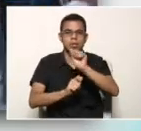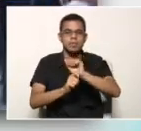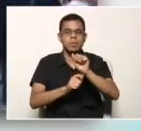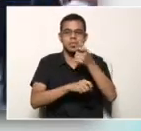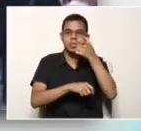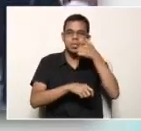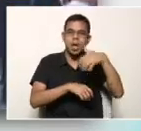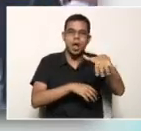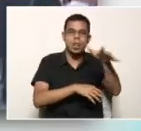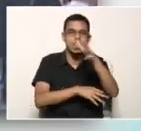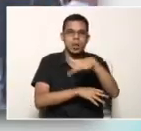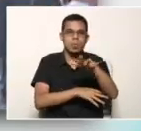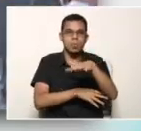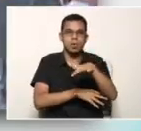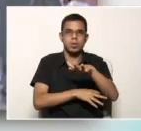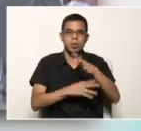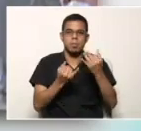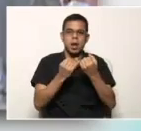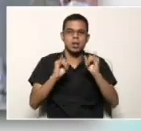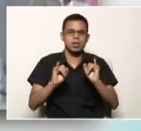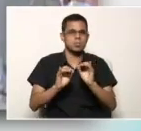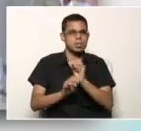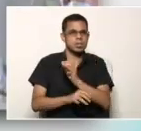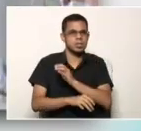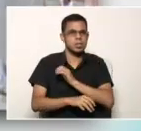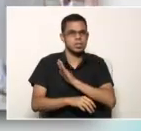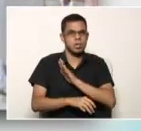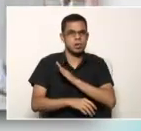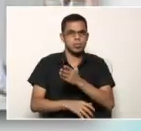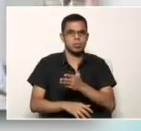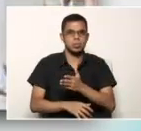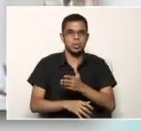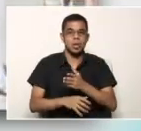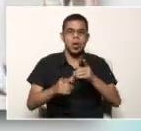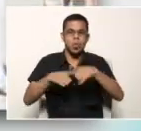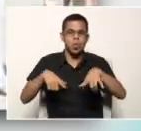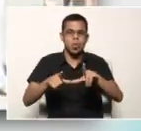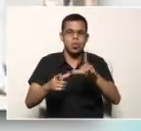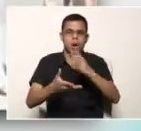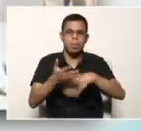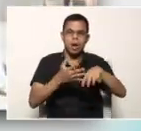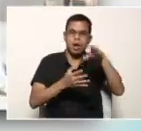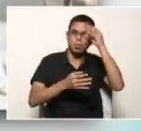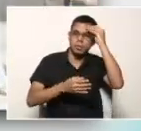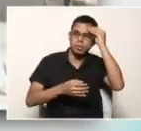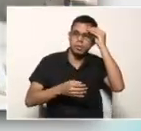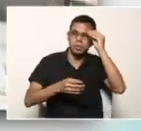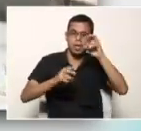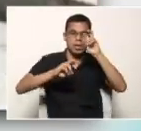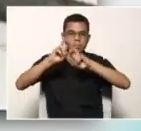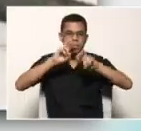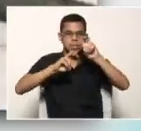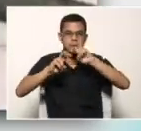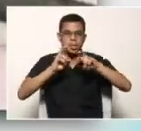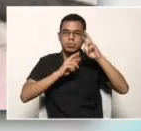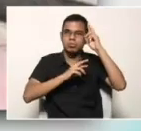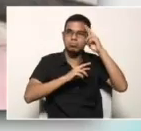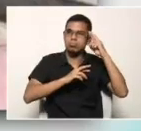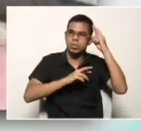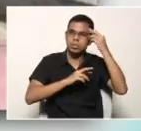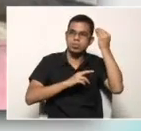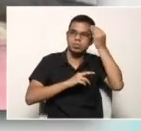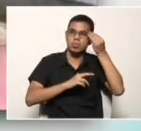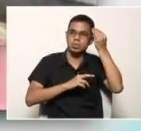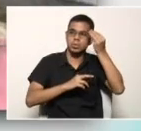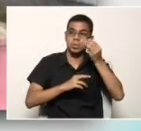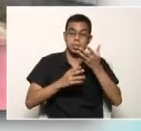la autodeterminación de los pueblos. Es un espacio educativo para el estudio, el análisis y reflexión permanente, siendo el padre de la patria,